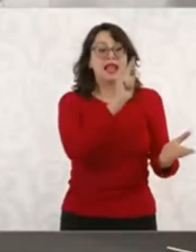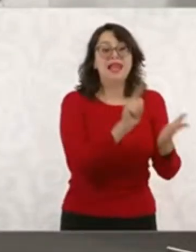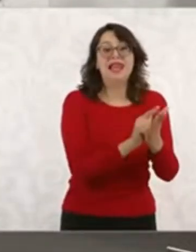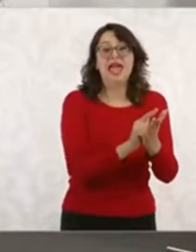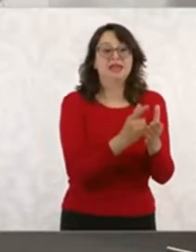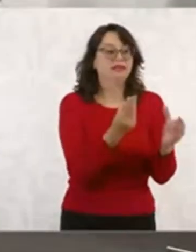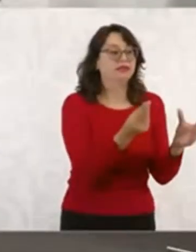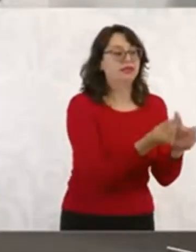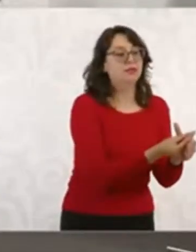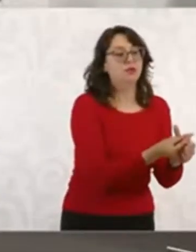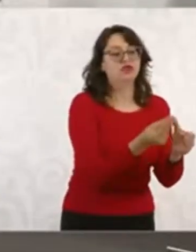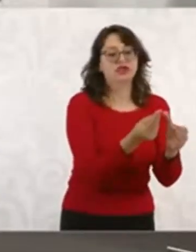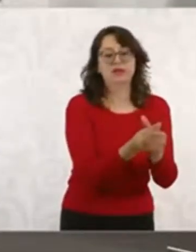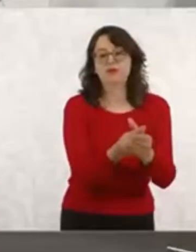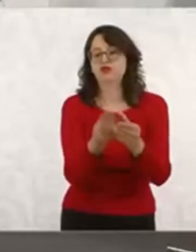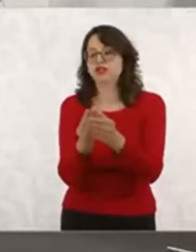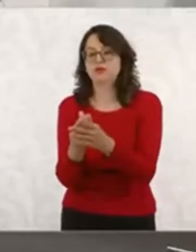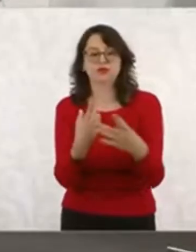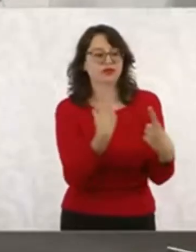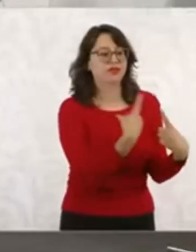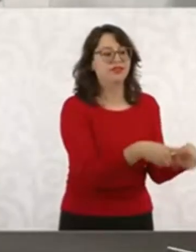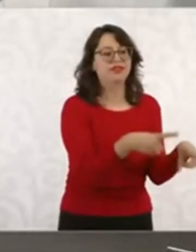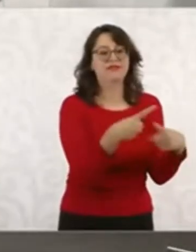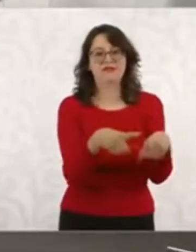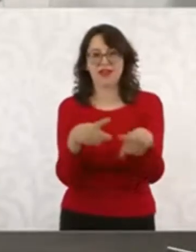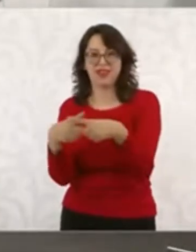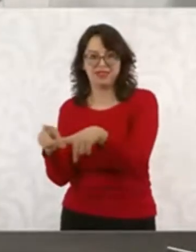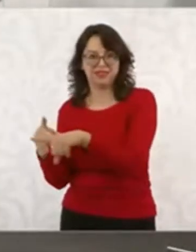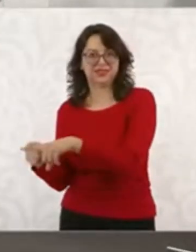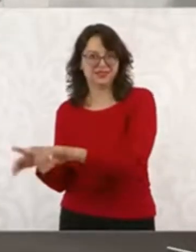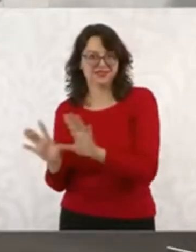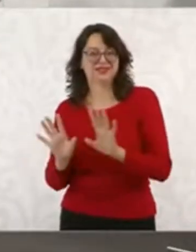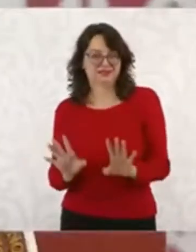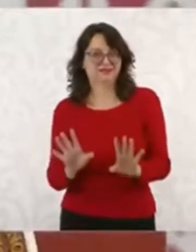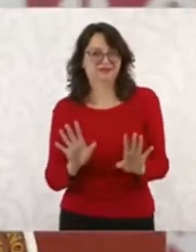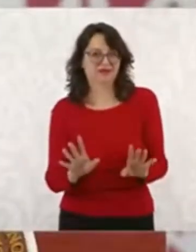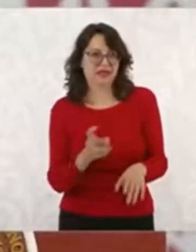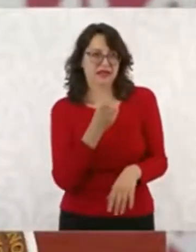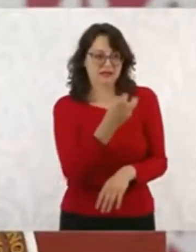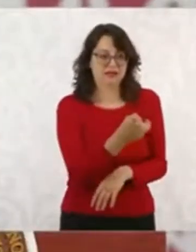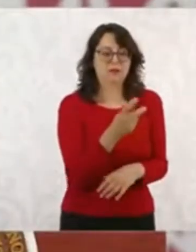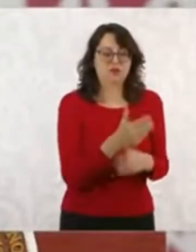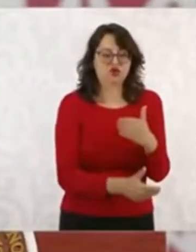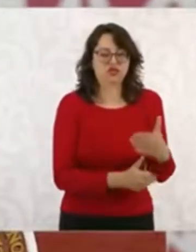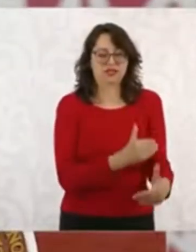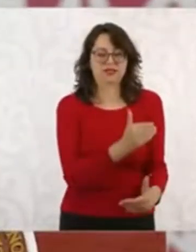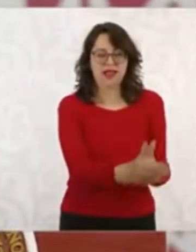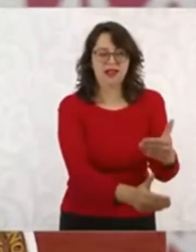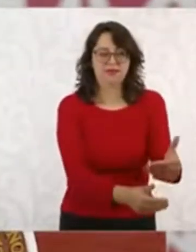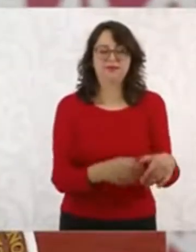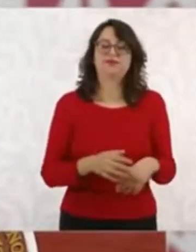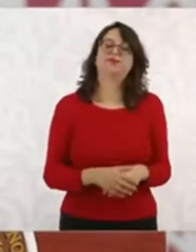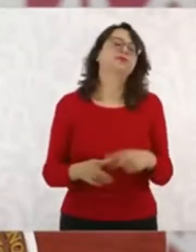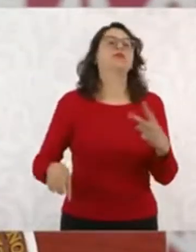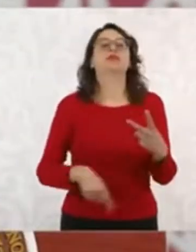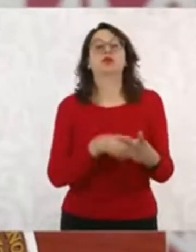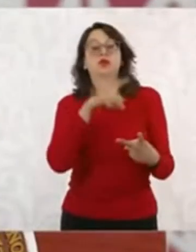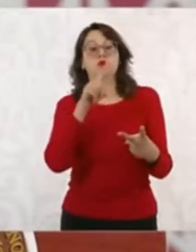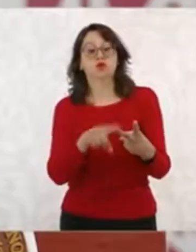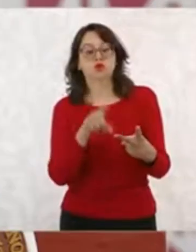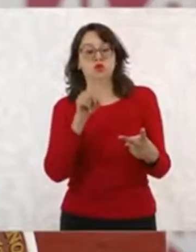la jurisprudencia. En segundo lugar, que se prevea con claridad contundente que las etapas